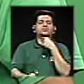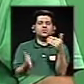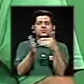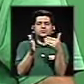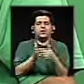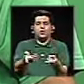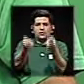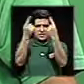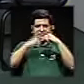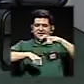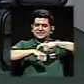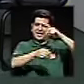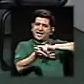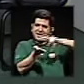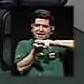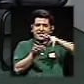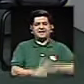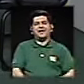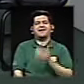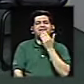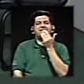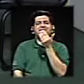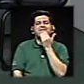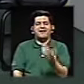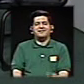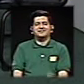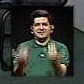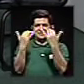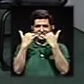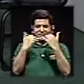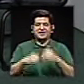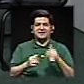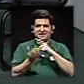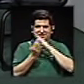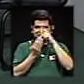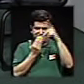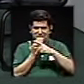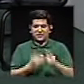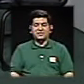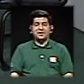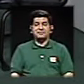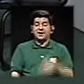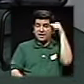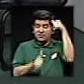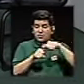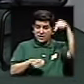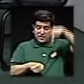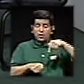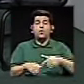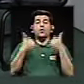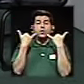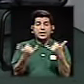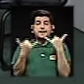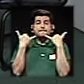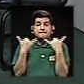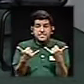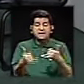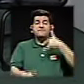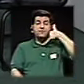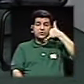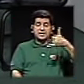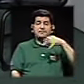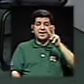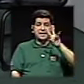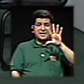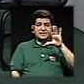acá aa verde Sí muchas gracias por haber venido hoy al programa les recordamos que el programa Hoy es en vivo Así que pueden llamar al